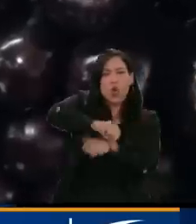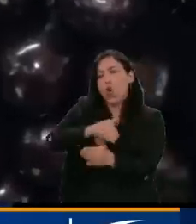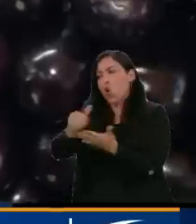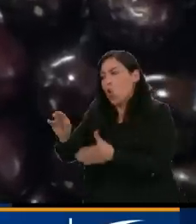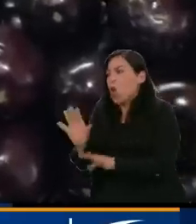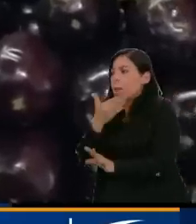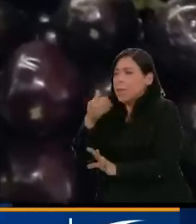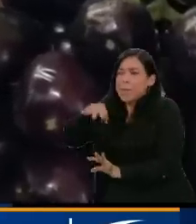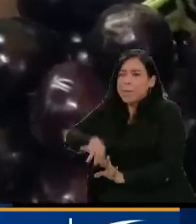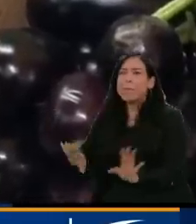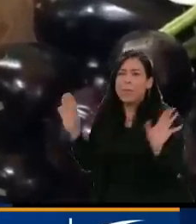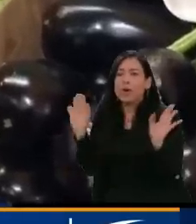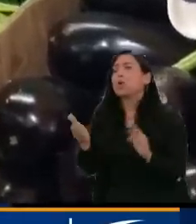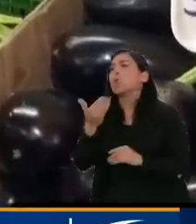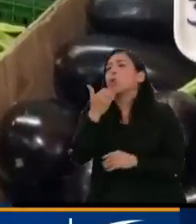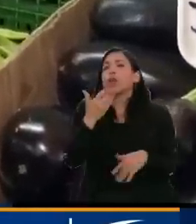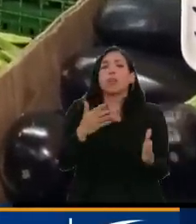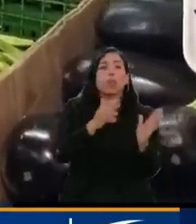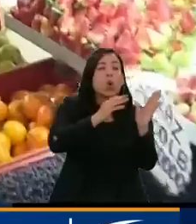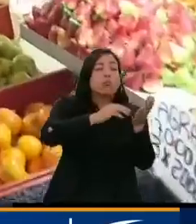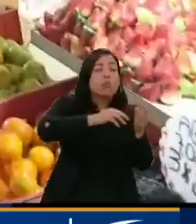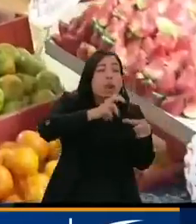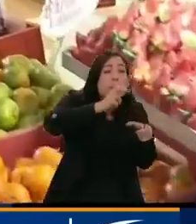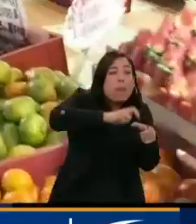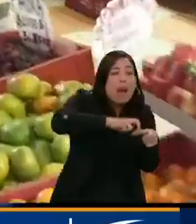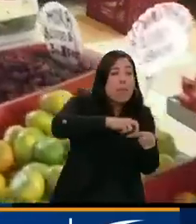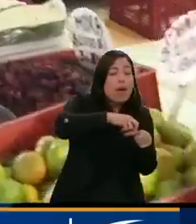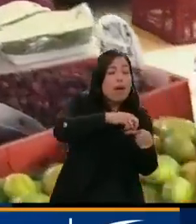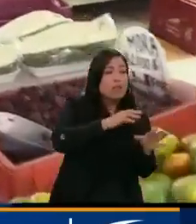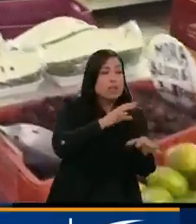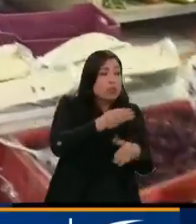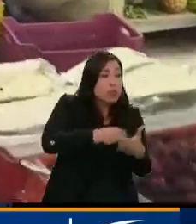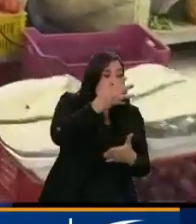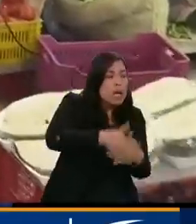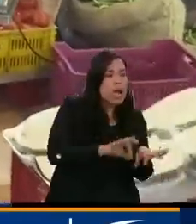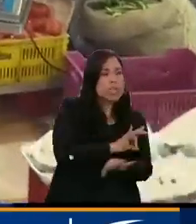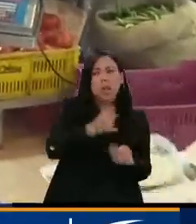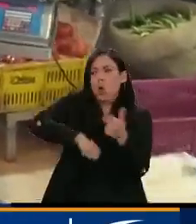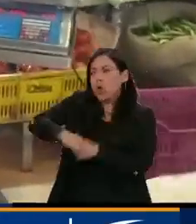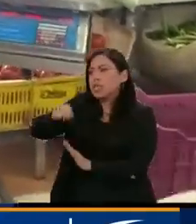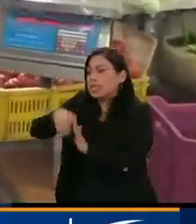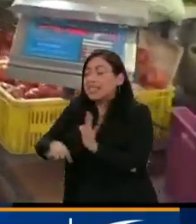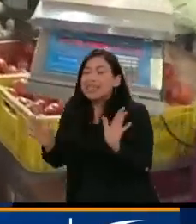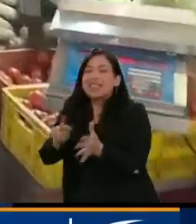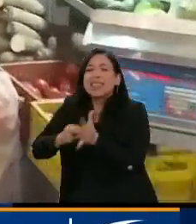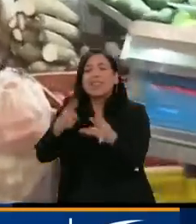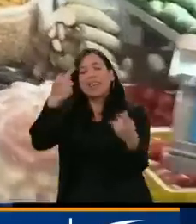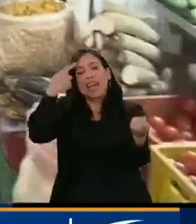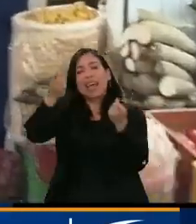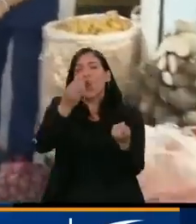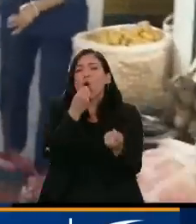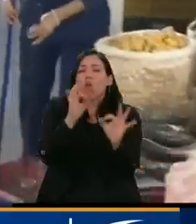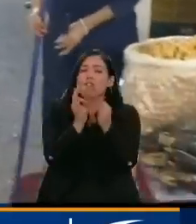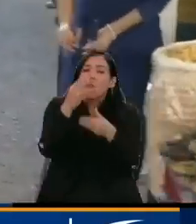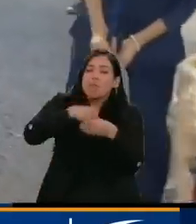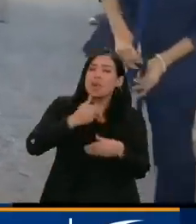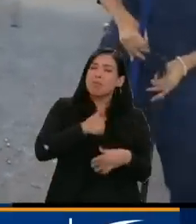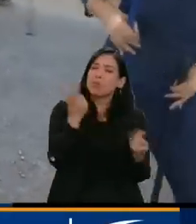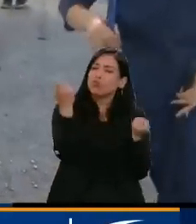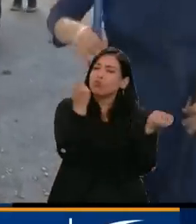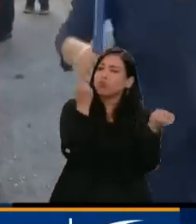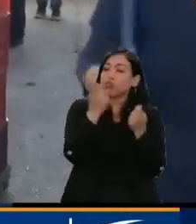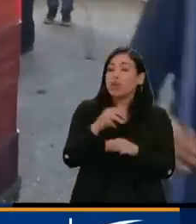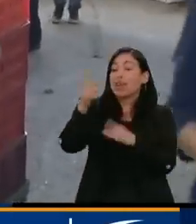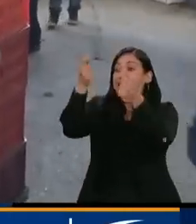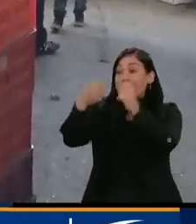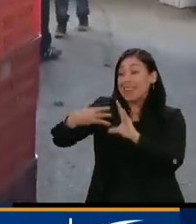otro. Por ejemplo, no puedes sustituir la papa por la yuca siempre y cuando eso tenga sentido en la alimentación del hogar. Entonces, la inflación que mide el